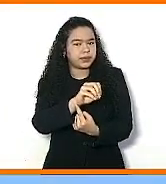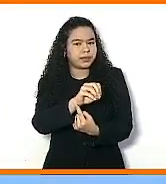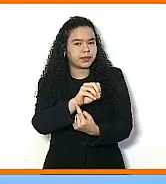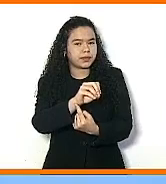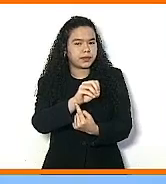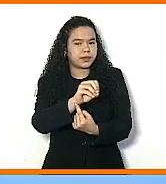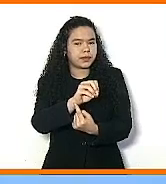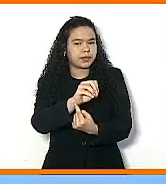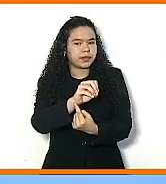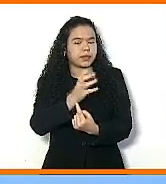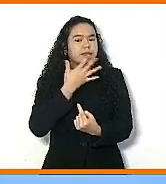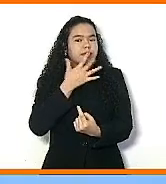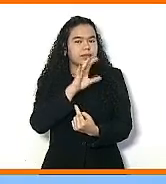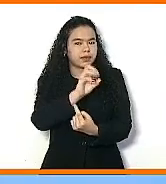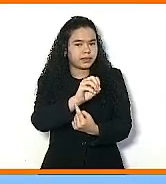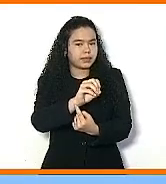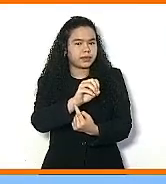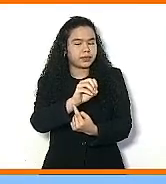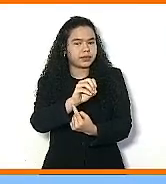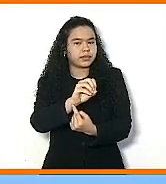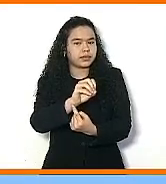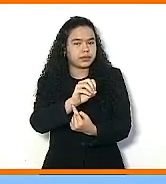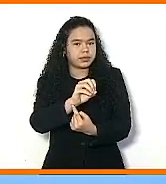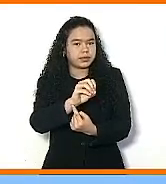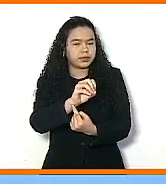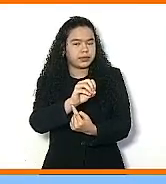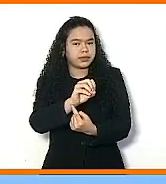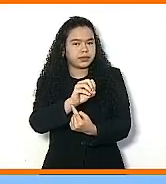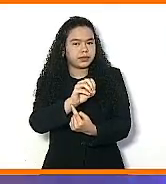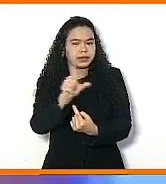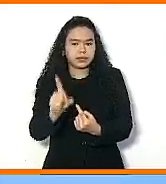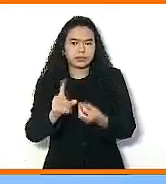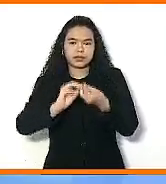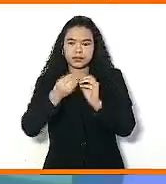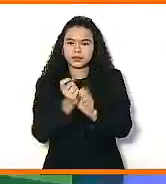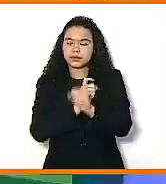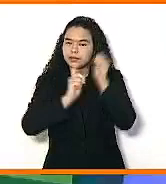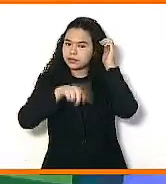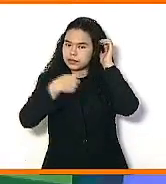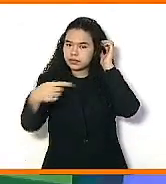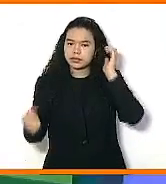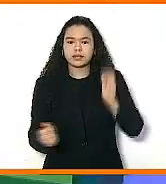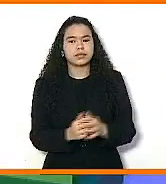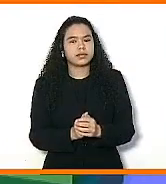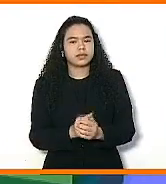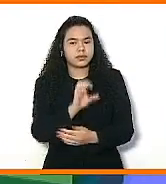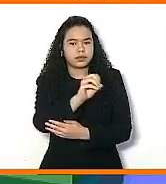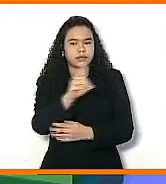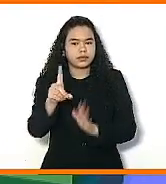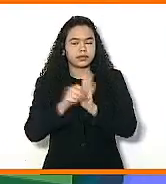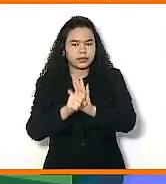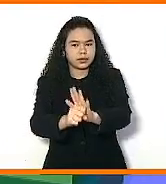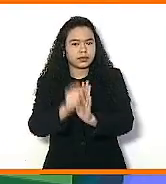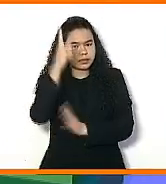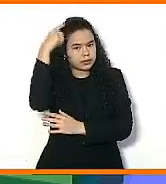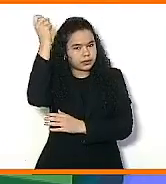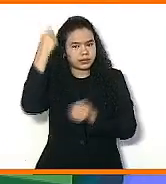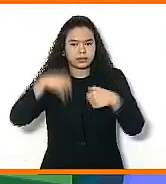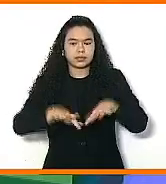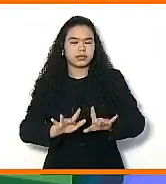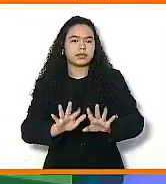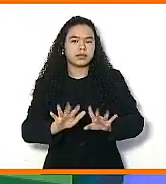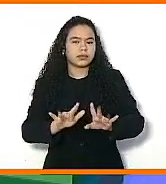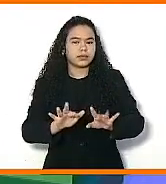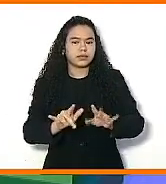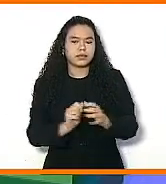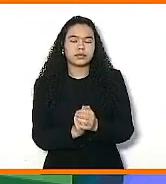según verificó muchísima suerte porque este 1 número pobrecito para diaria es el 01 con su símbolo de sueños